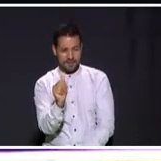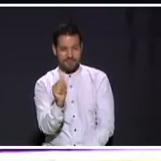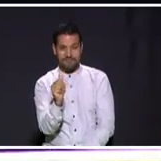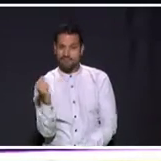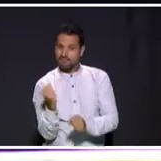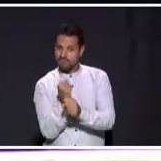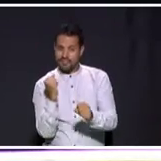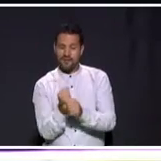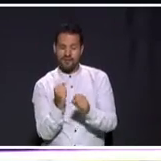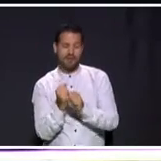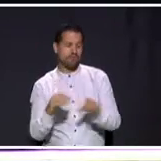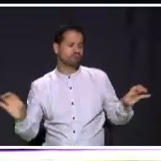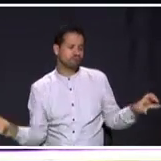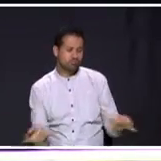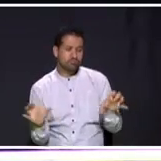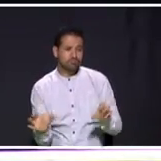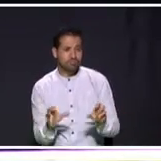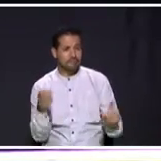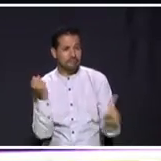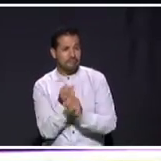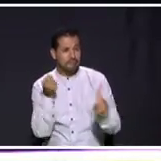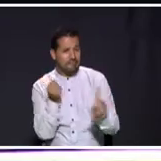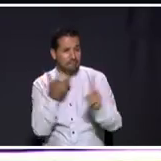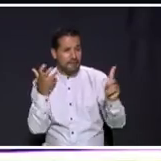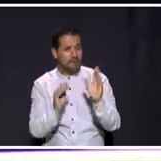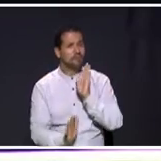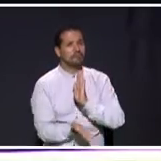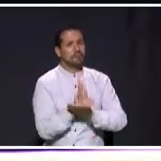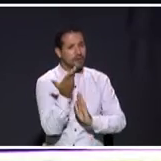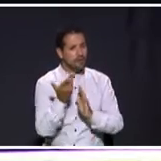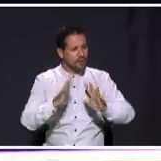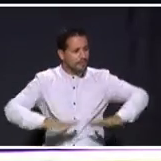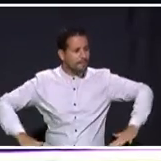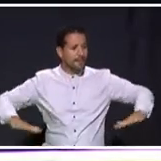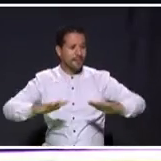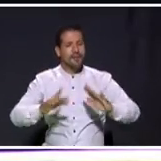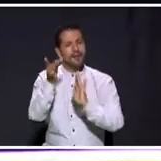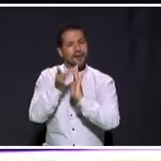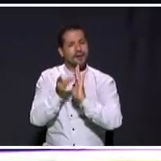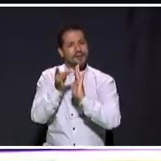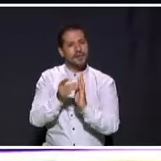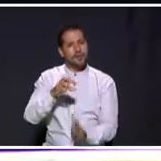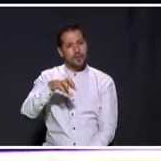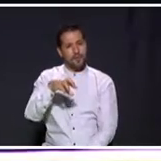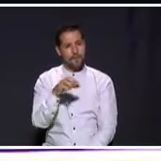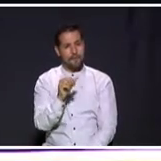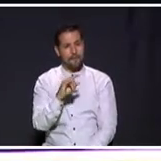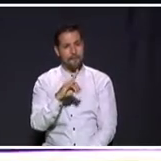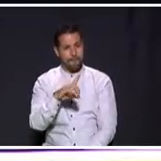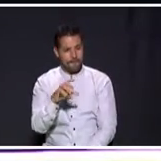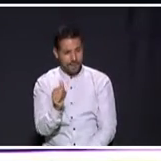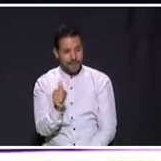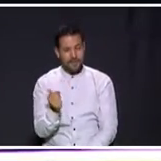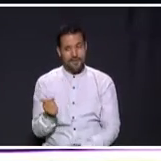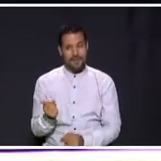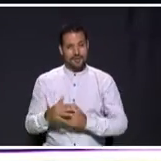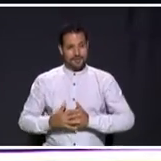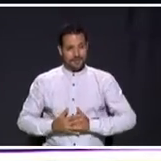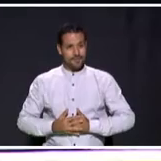sacar esa región adelante juan camilo restrepo está casado con paula andrea gómez francos estamos esperando